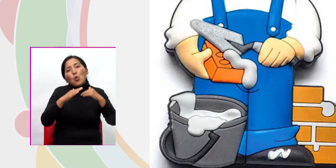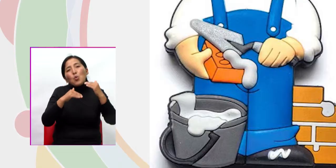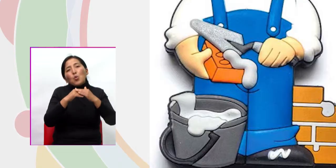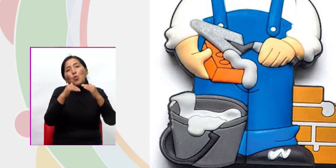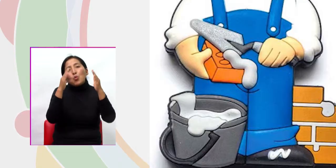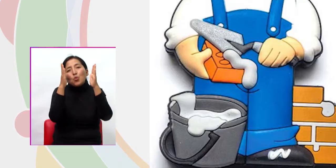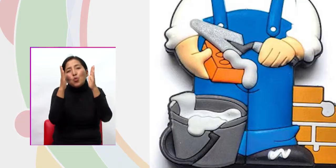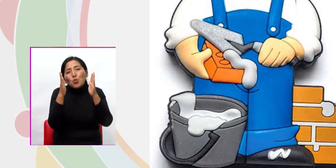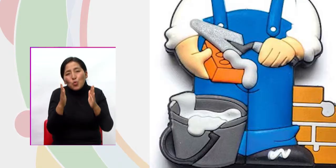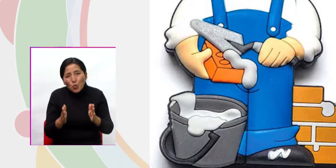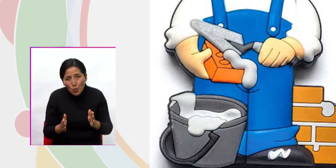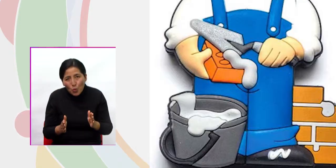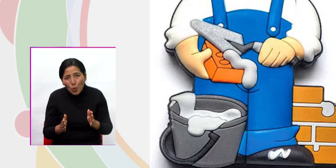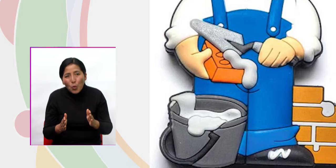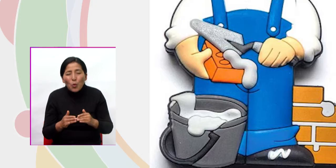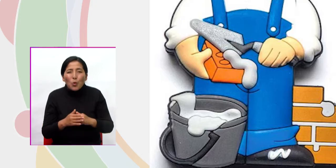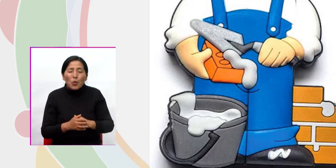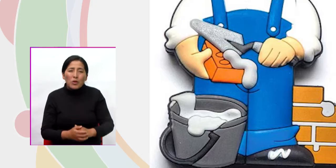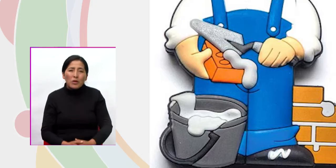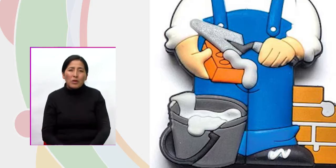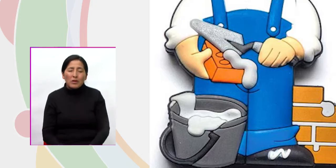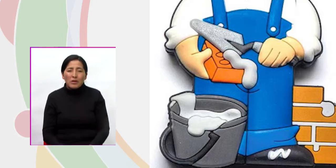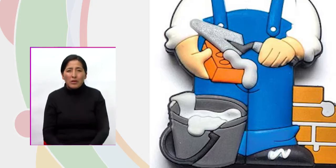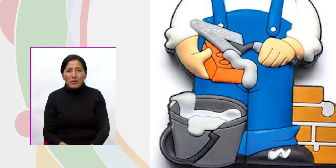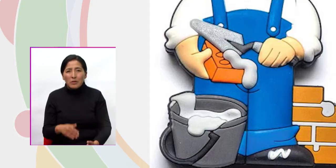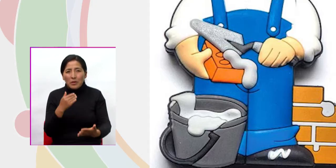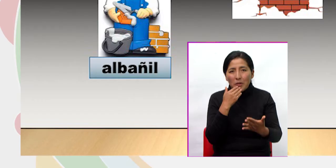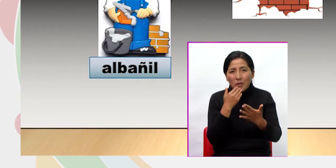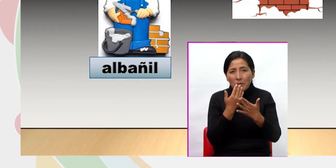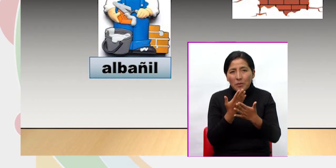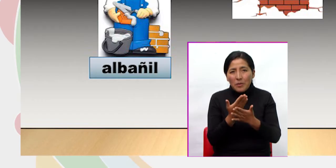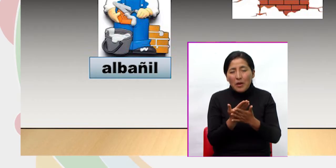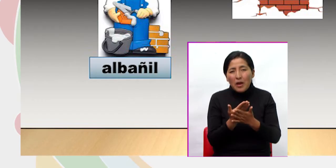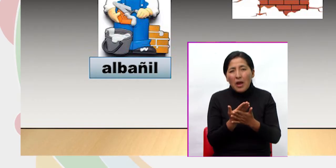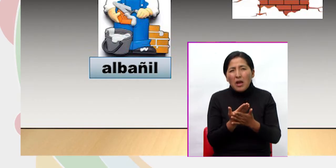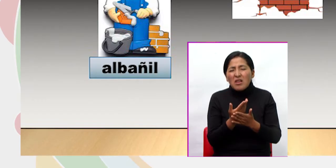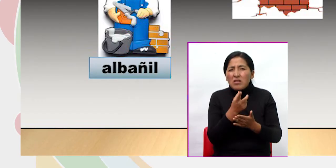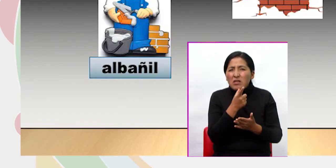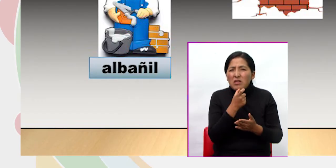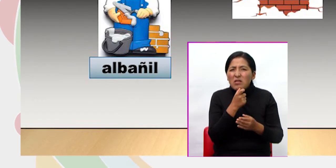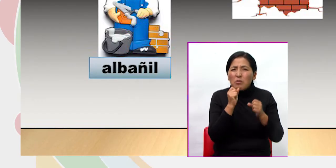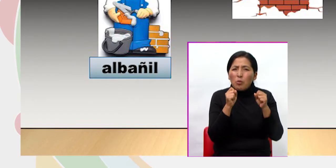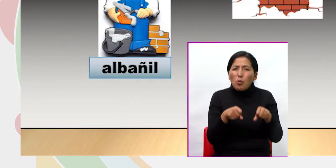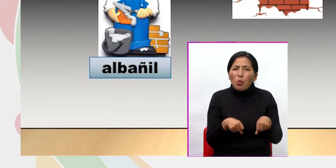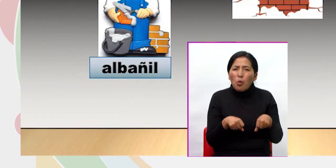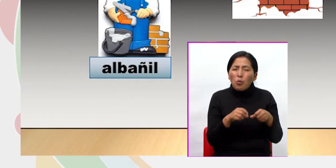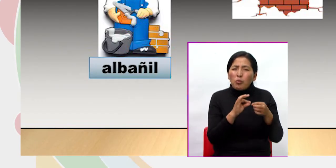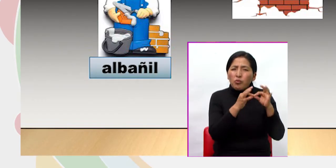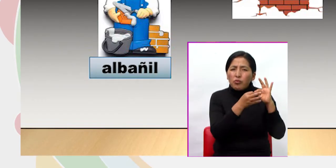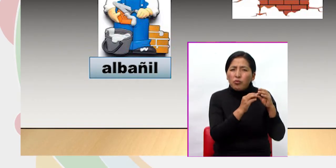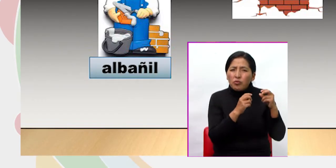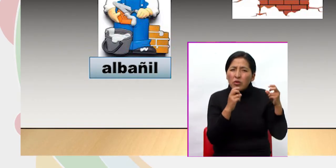bien Muy bien Muchas gracias Y el que instale la luz ¿Quién podrá ser?